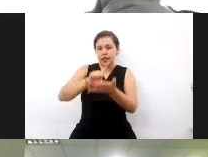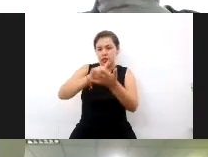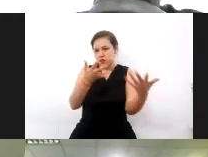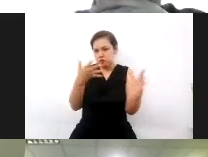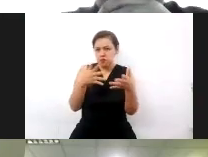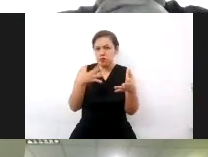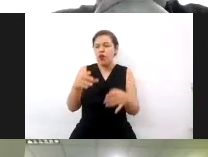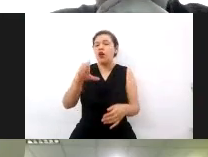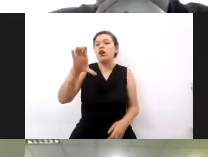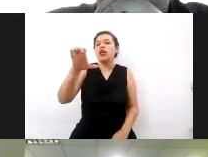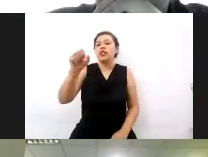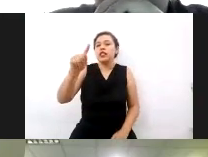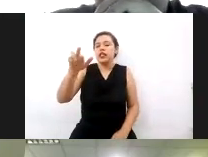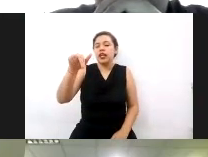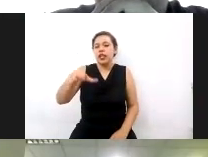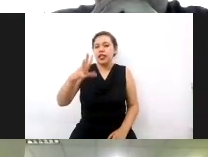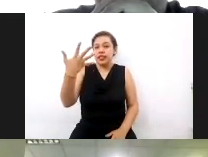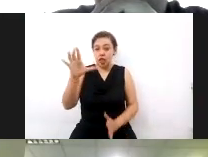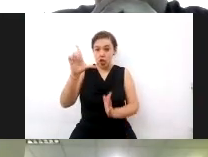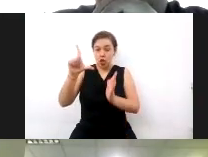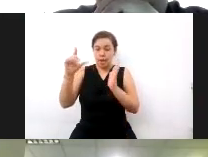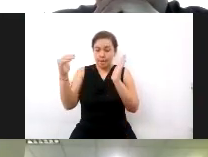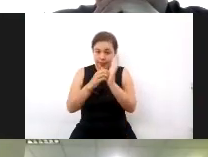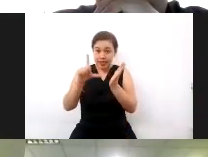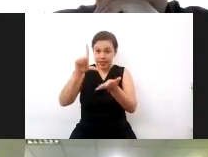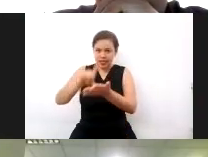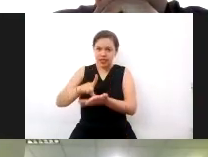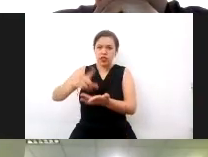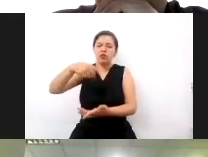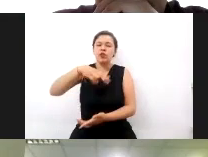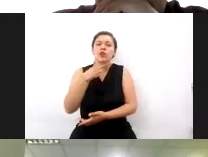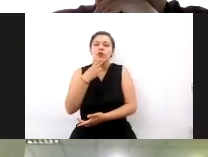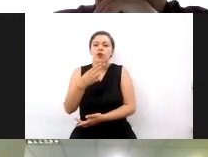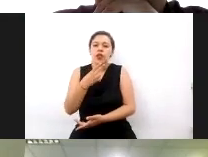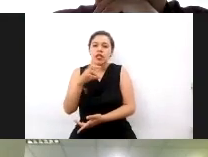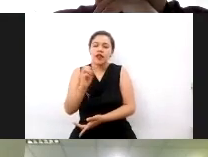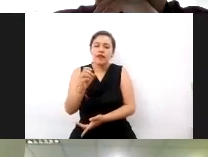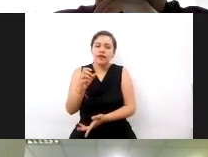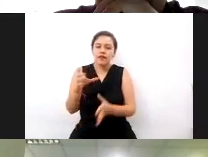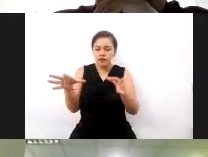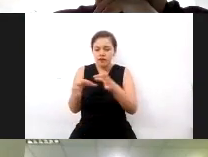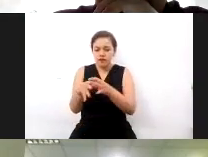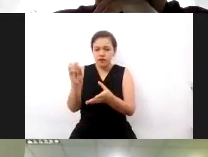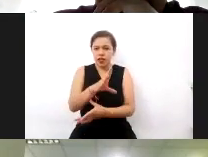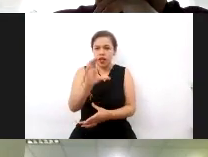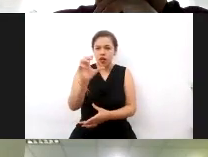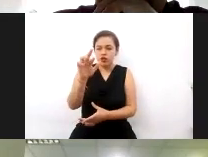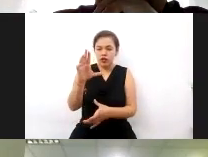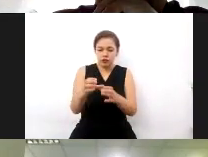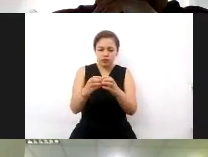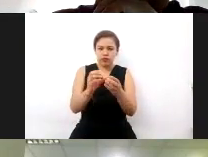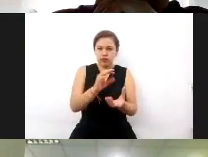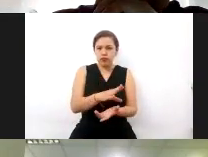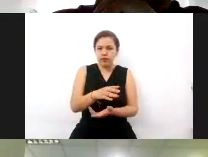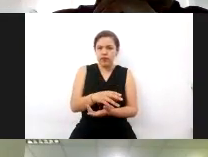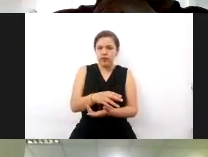de 5,000 litros. Ahí ya pueden ustedes emplear a lo mejor pastillas de cloro. El uso del hipoclorito de calcio